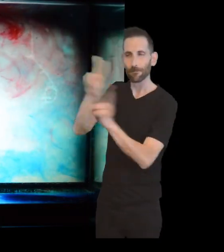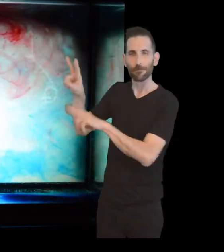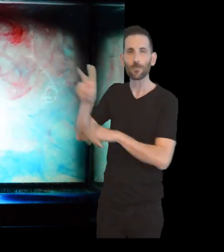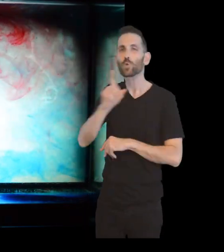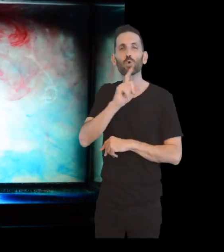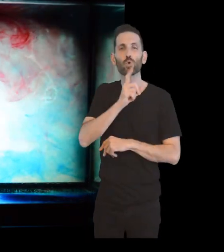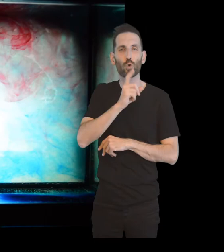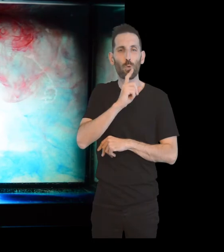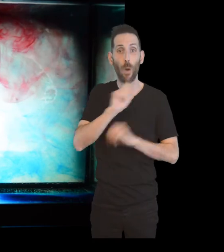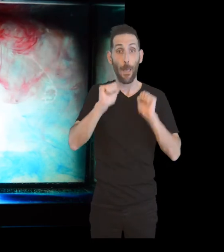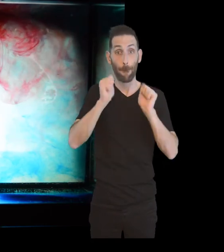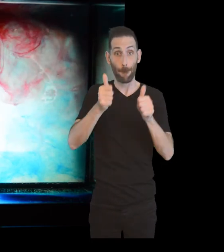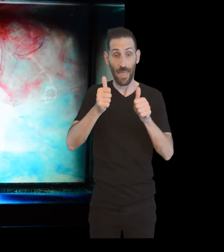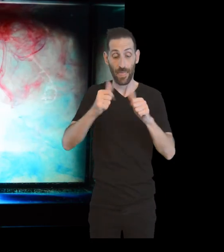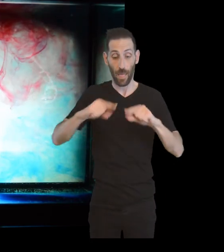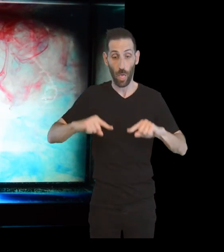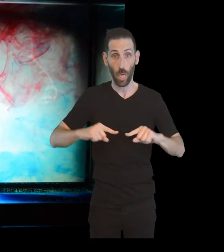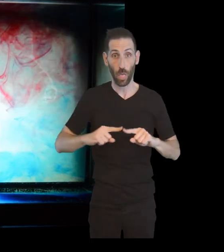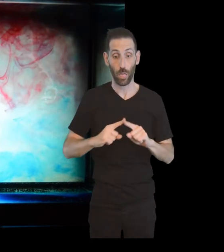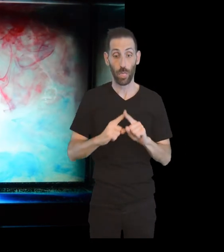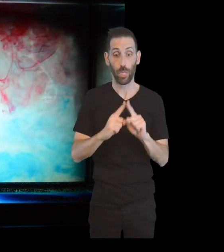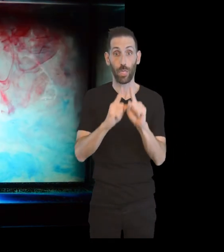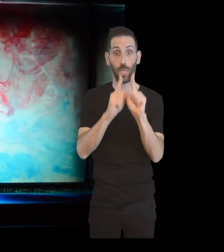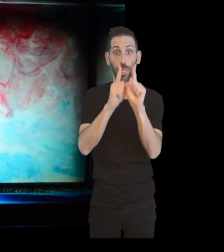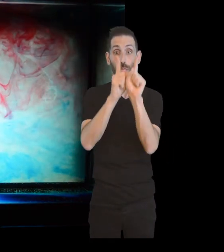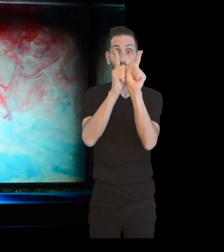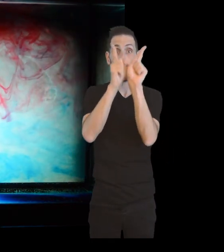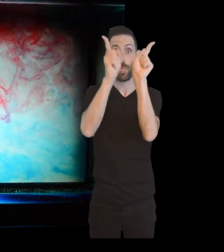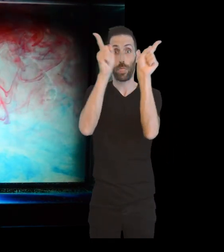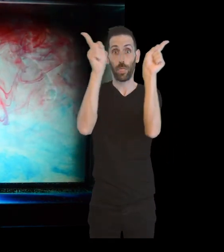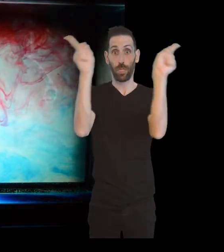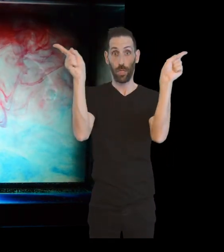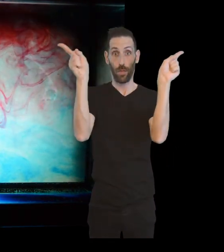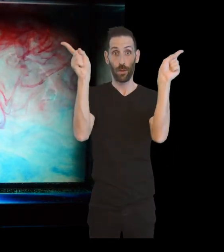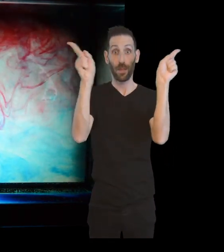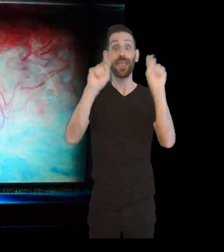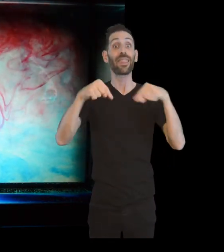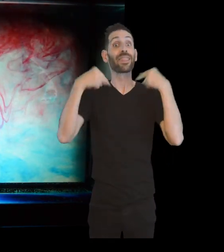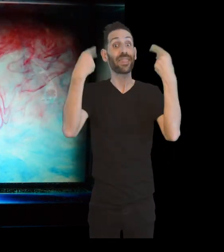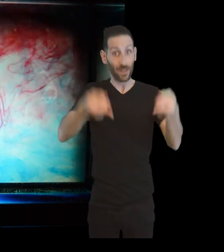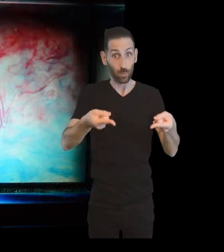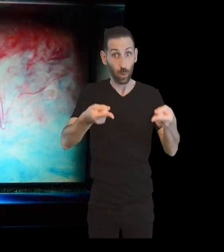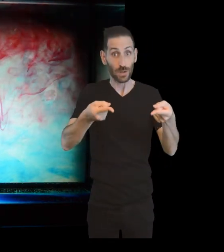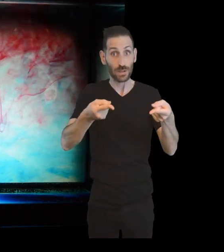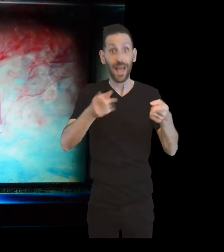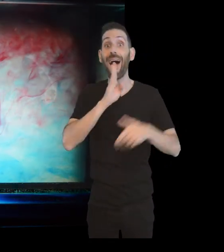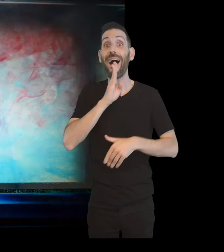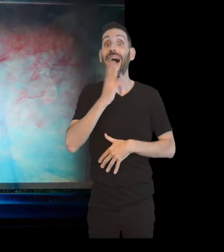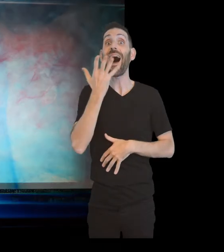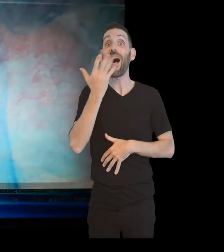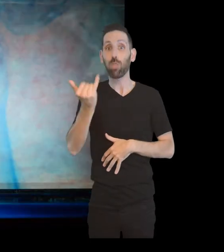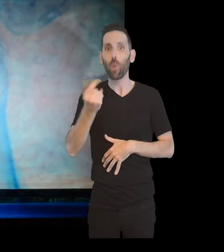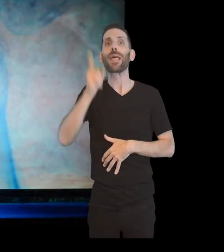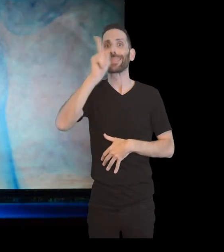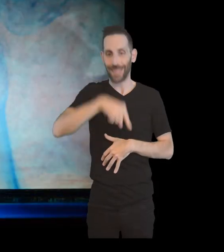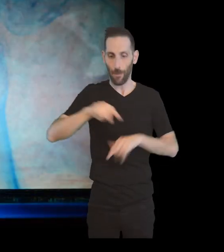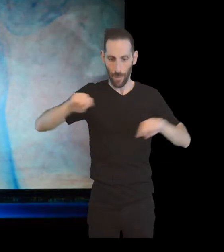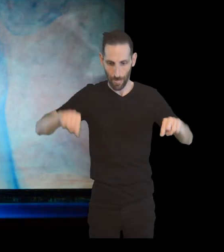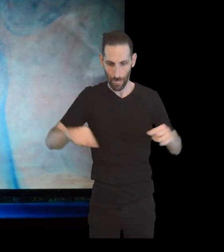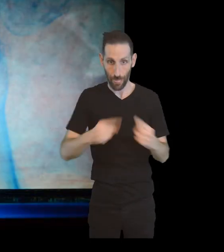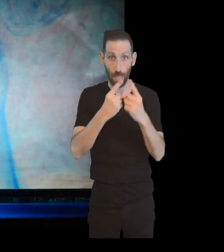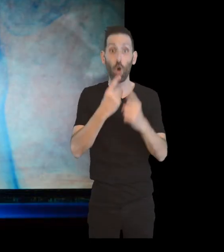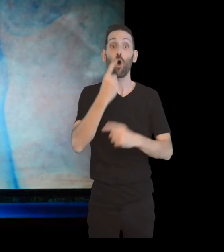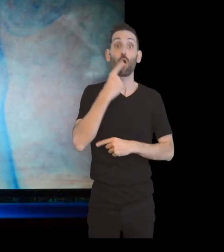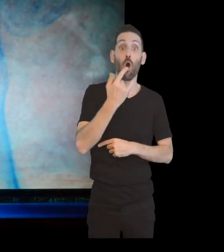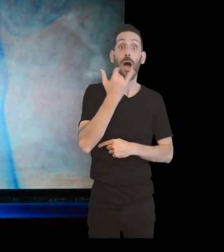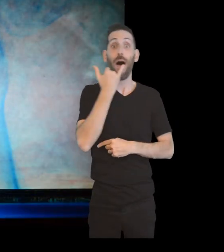Fixádevos como se move gradualmente cara ao centro a medida que sustitúe a auga que ascende. Posteriormente, a tinta azul tamén elevarase